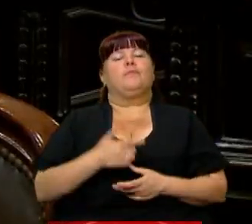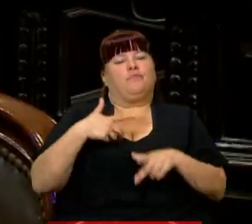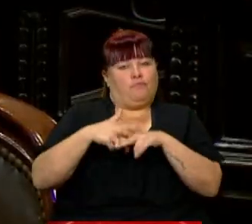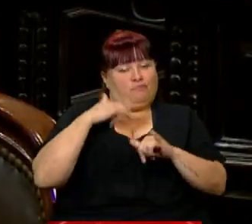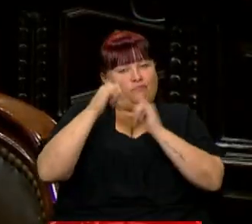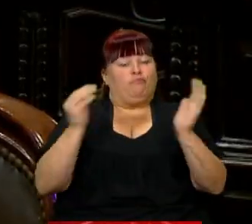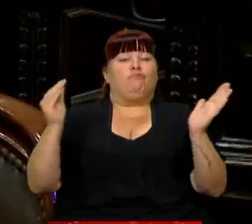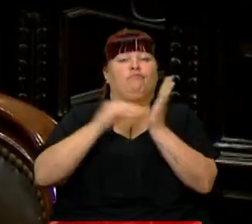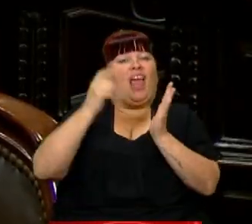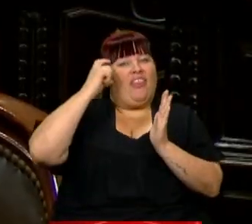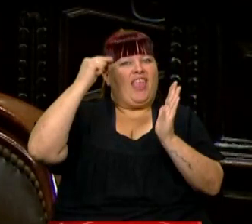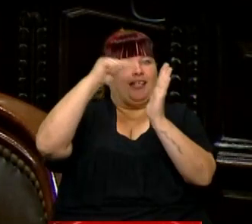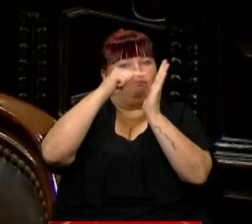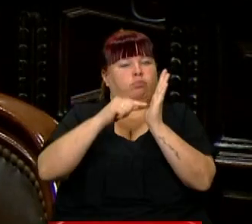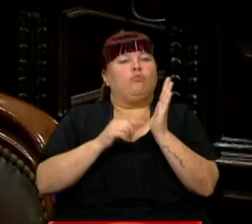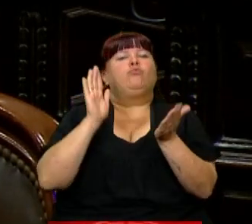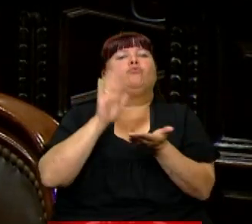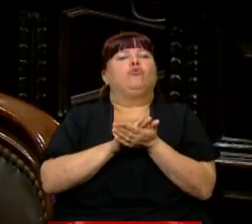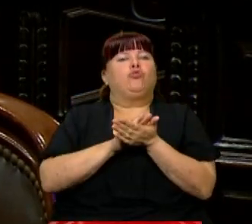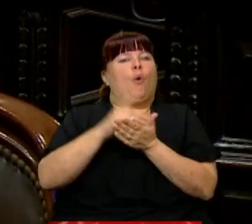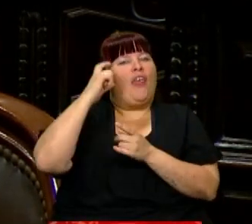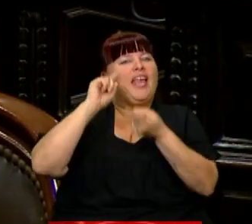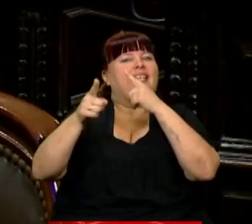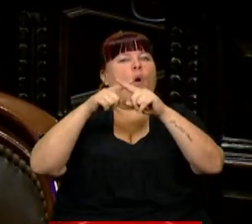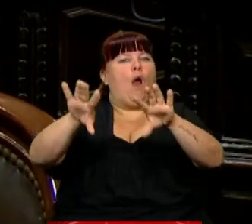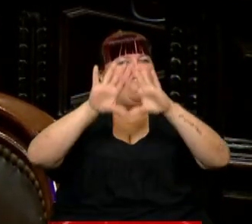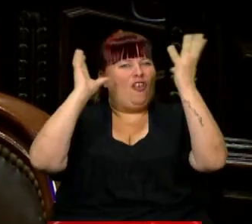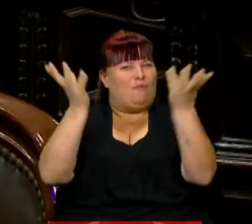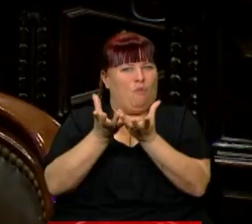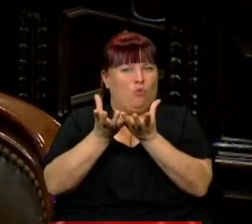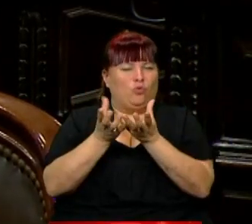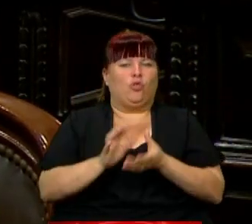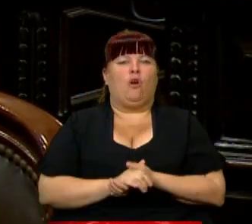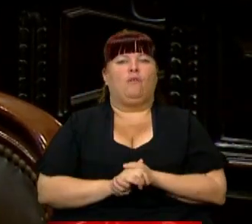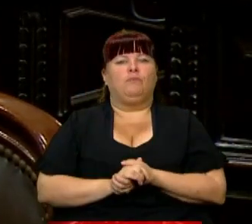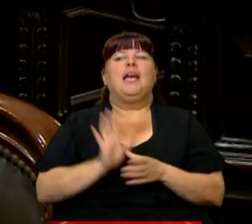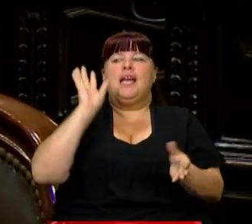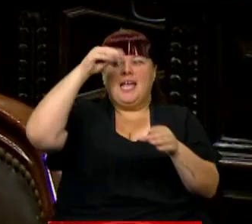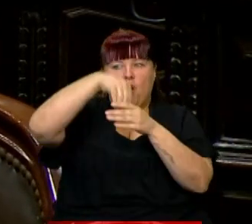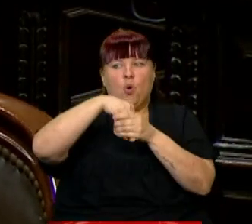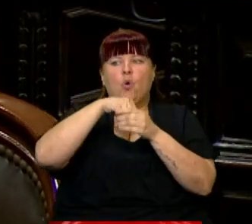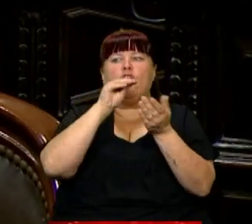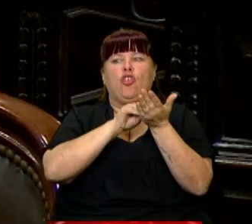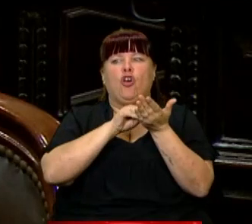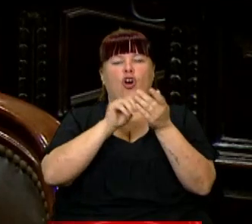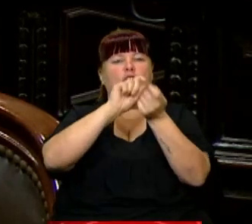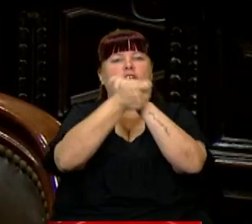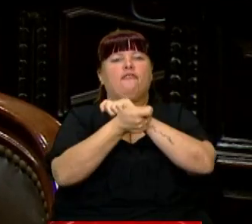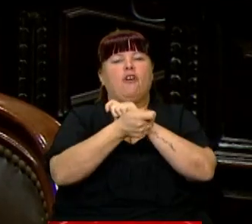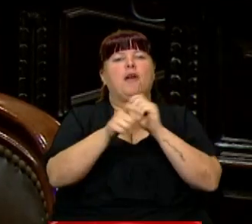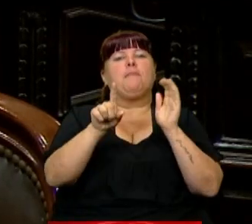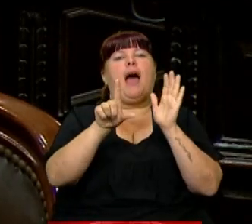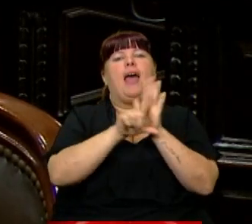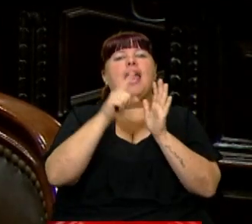Decía, incorporándola al decálogo de esos 10 tratados internacionales que fueron incluidos en la reforma de